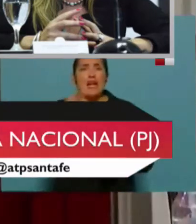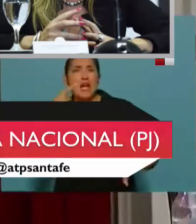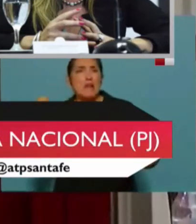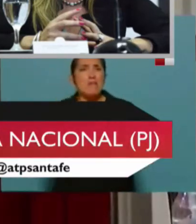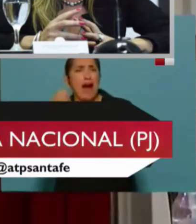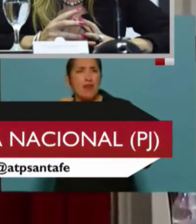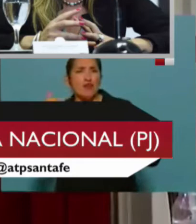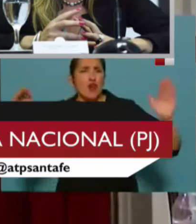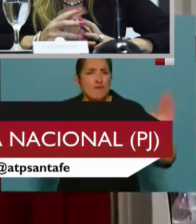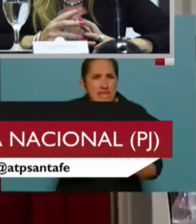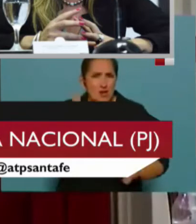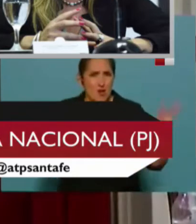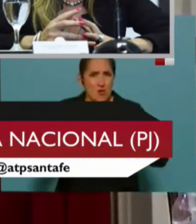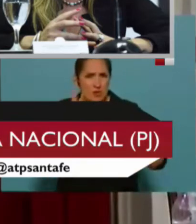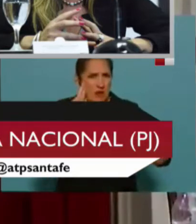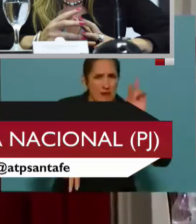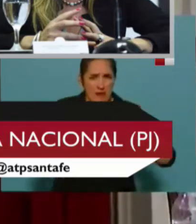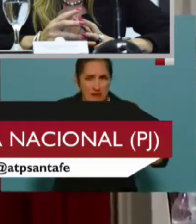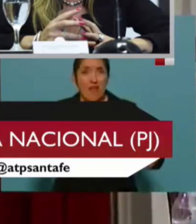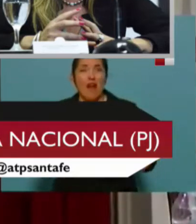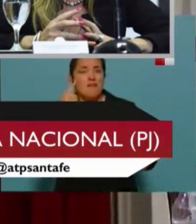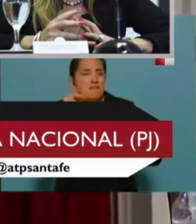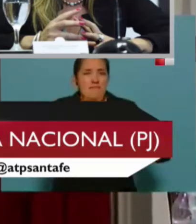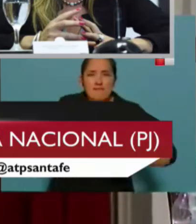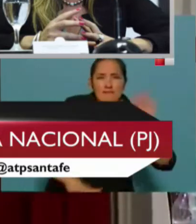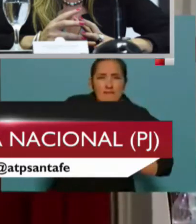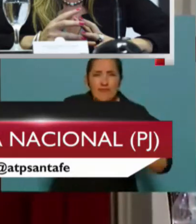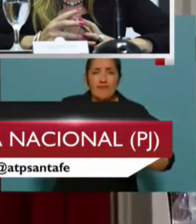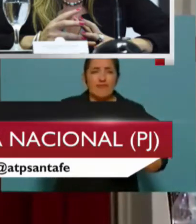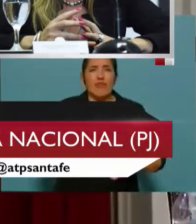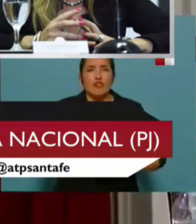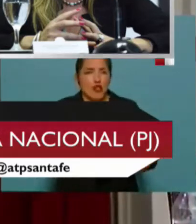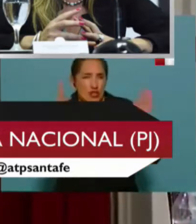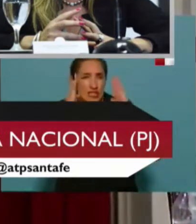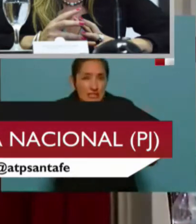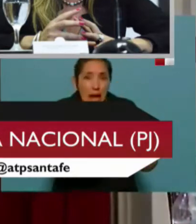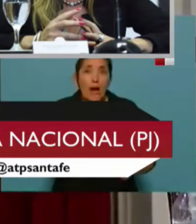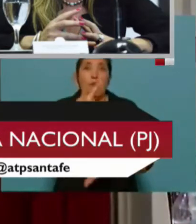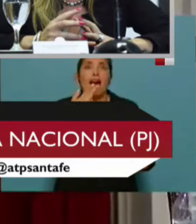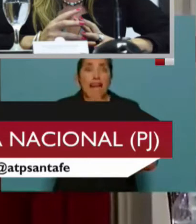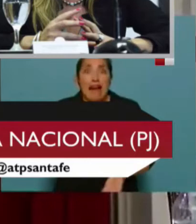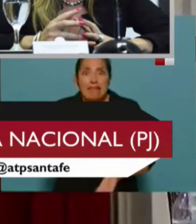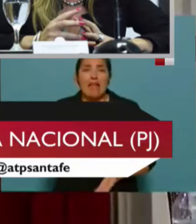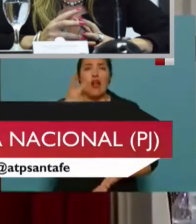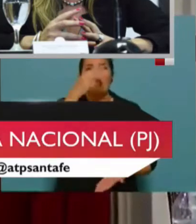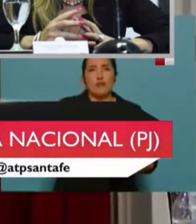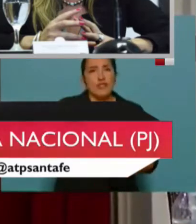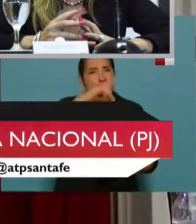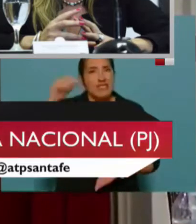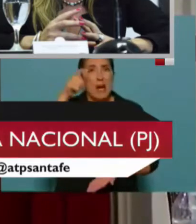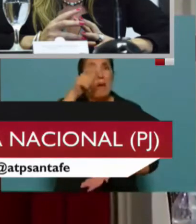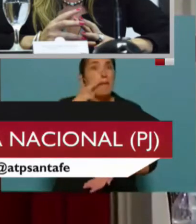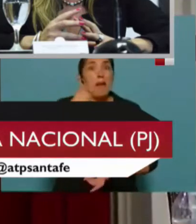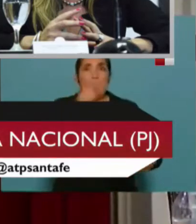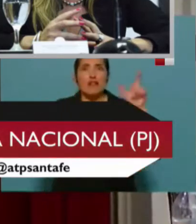denuncia penal por el acuerdo que se ha llevado adelante de manera absolutamente ilegal con el Fondo Monetario